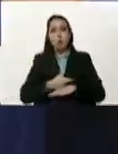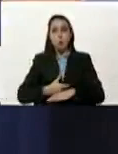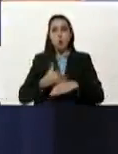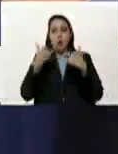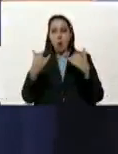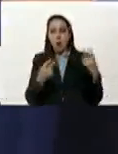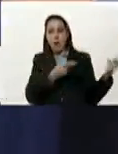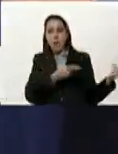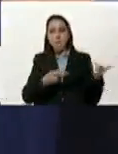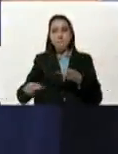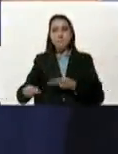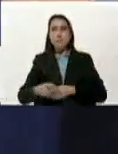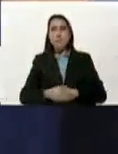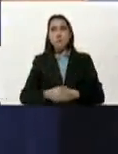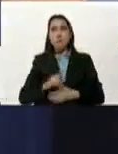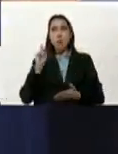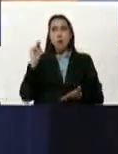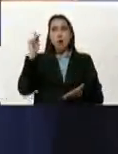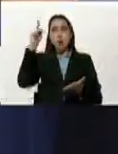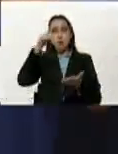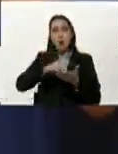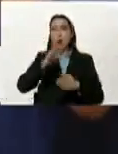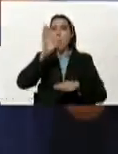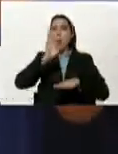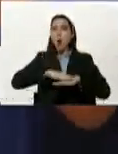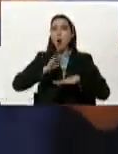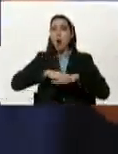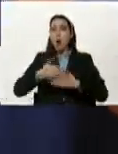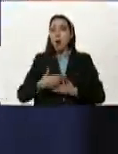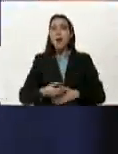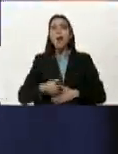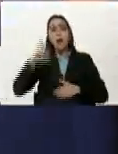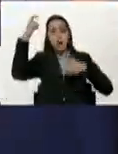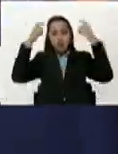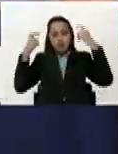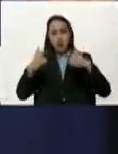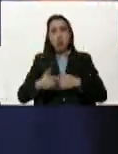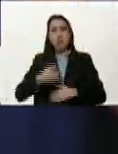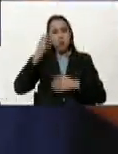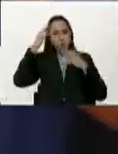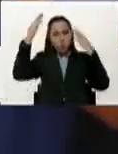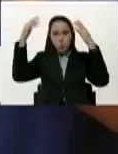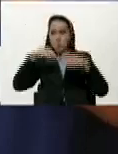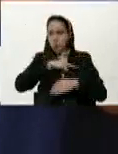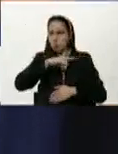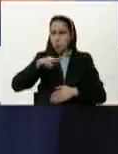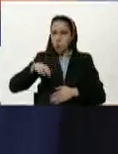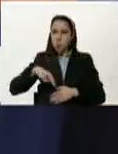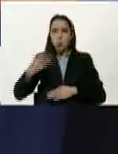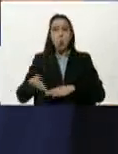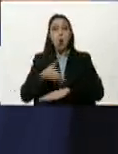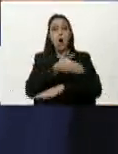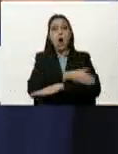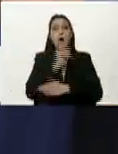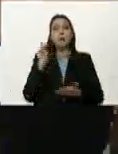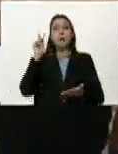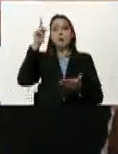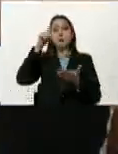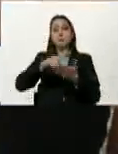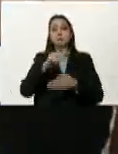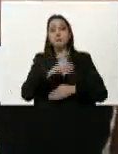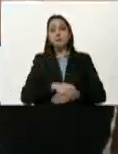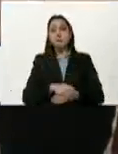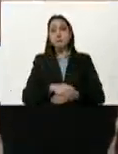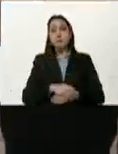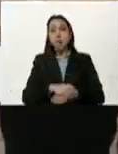haya invitado venir aquí porque esta es la palabra del comandante chávez empeñada así como fuimos en estos días allá a san